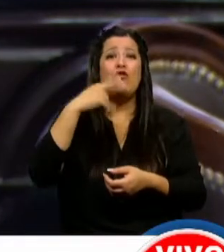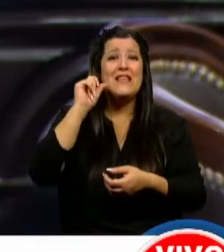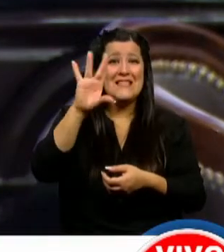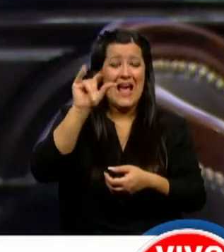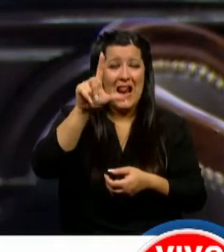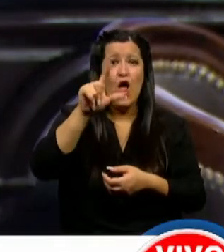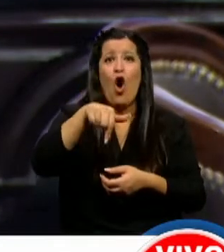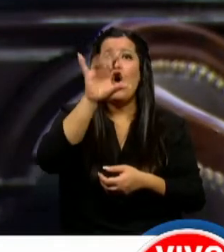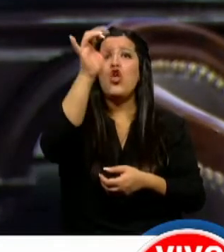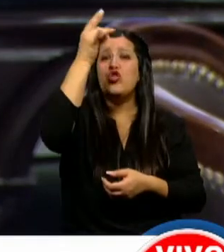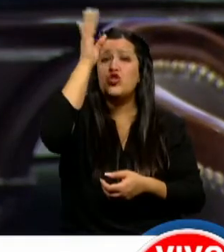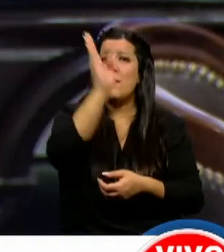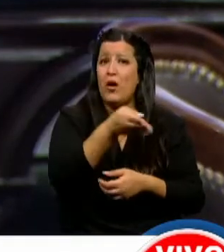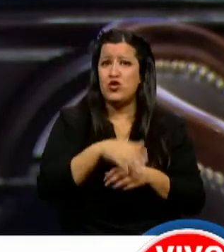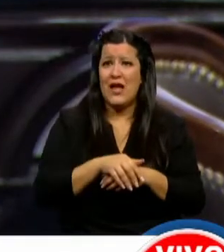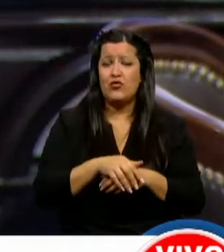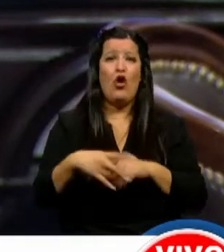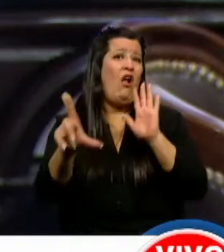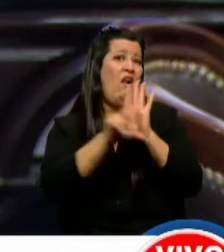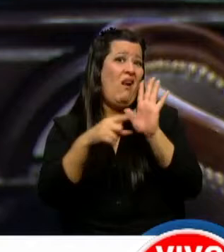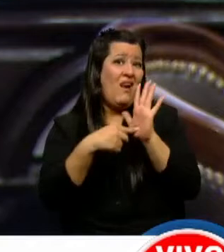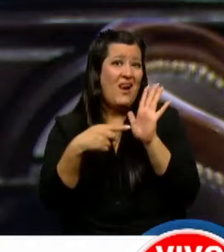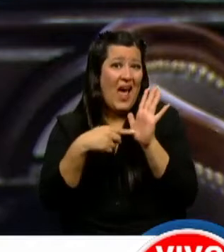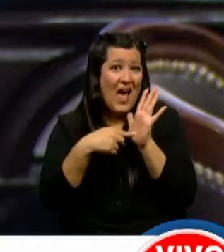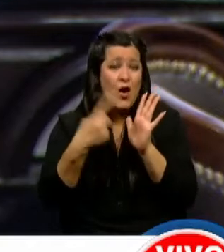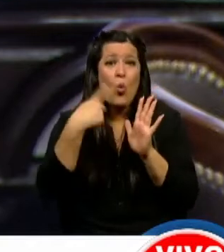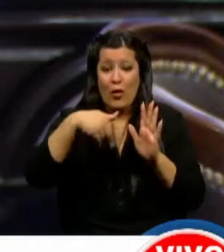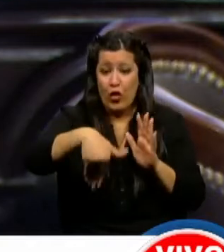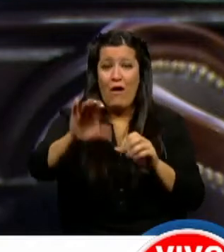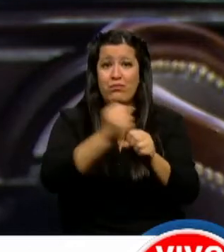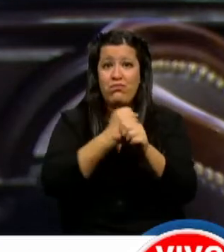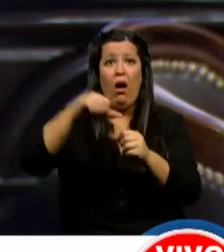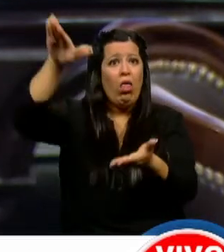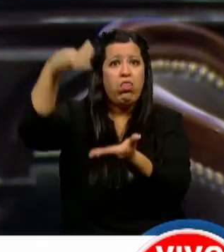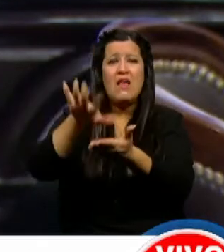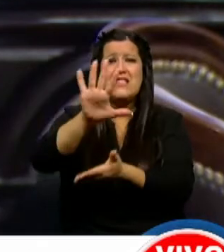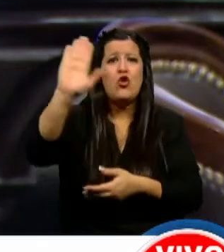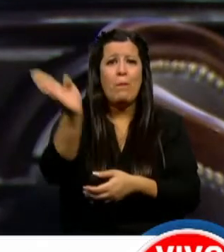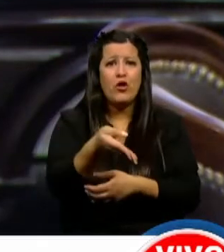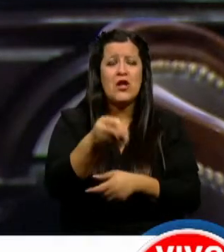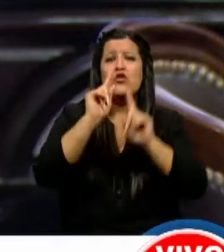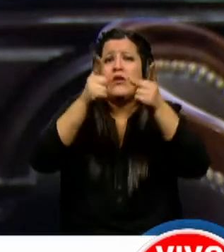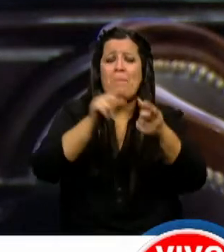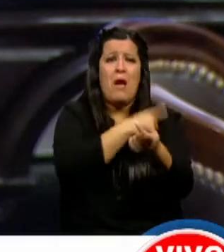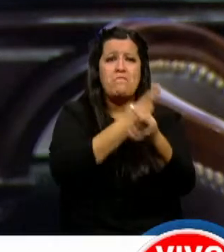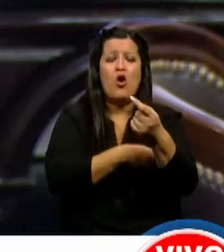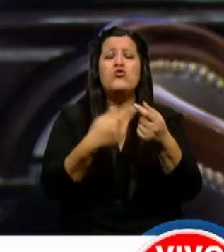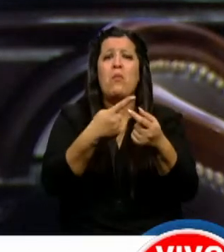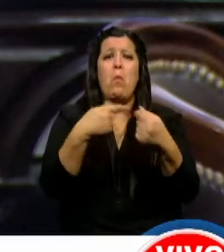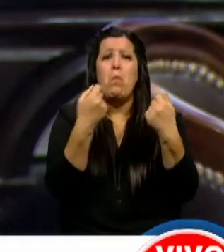en el 12%, a una ley que cuando se apruebe va a bajar al 5%, dándole facultades para llevarlo al